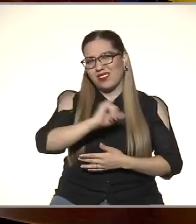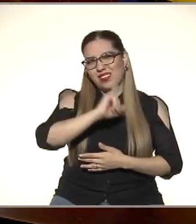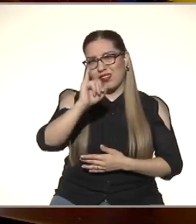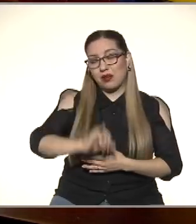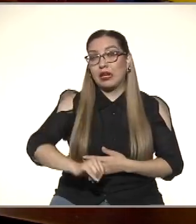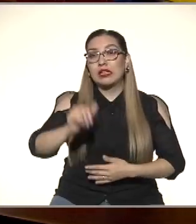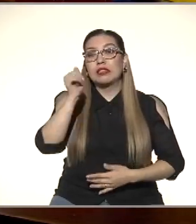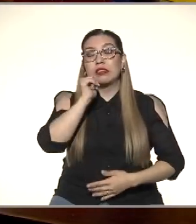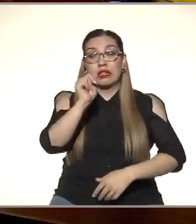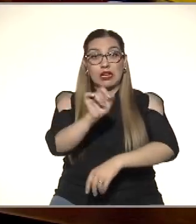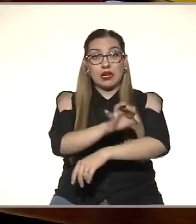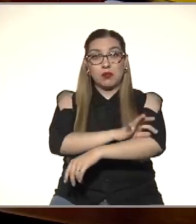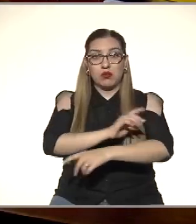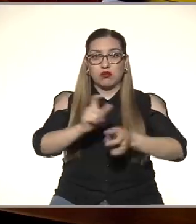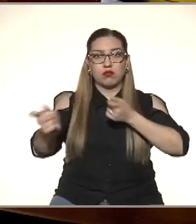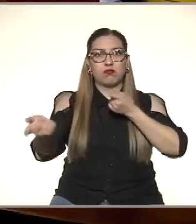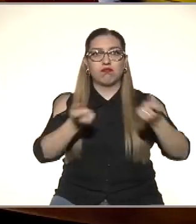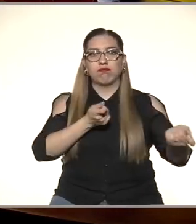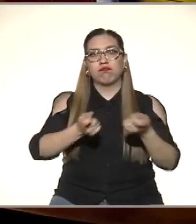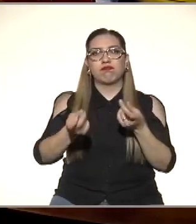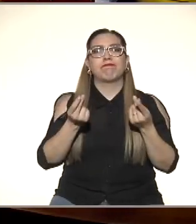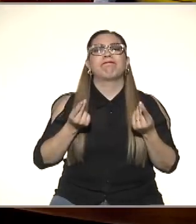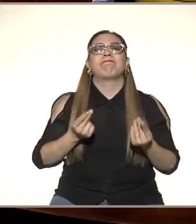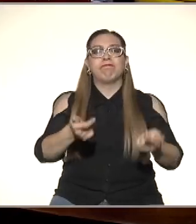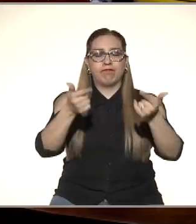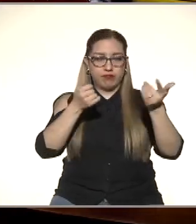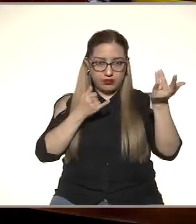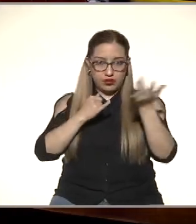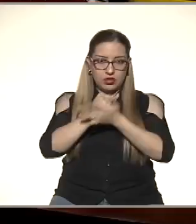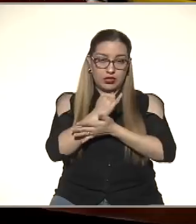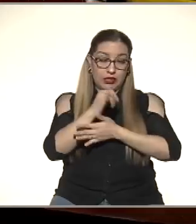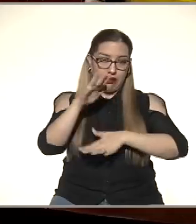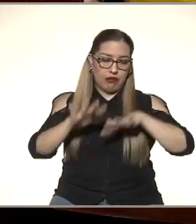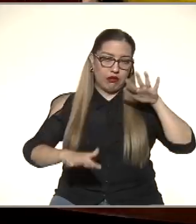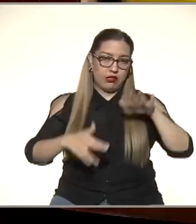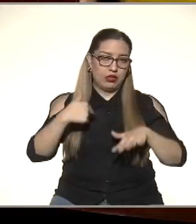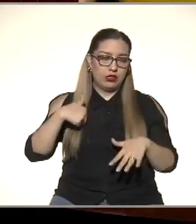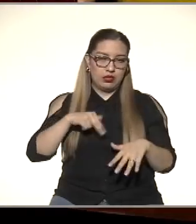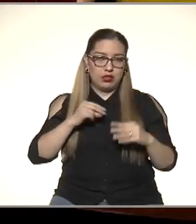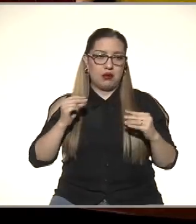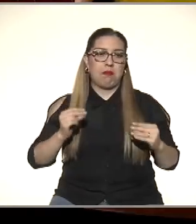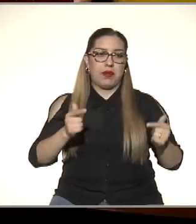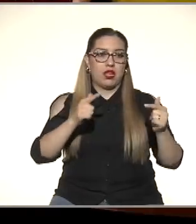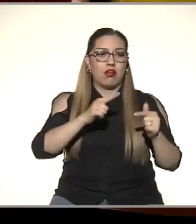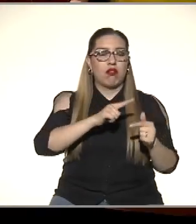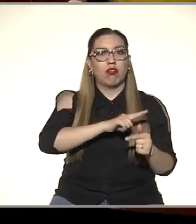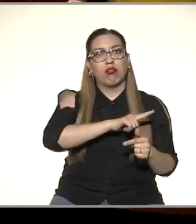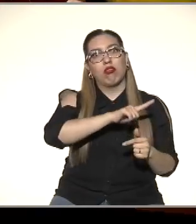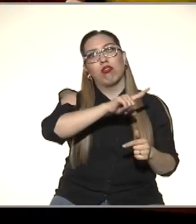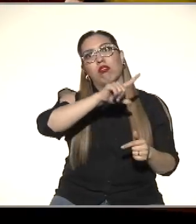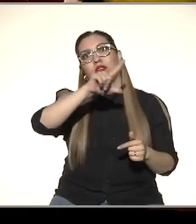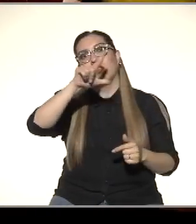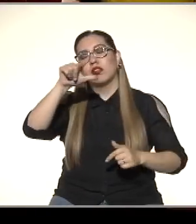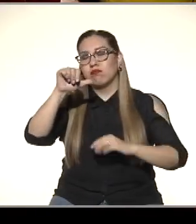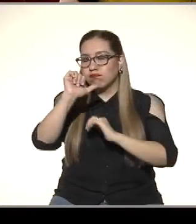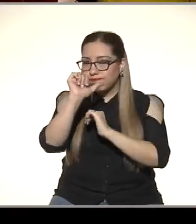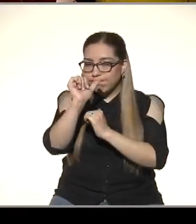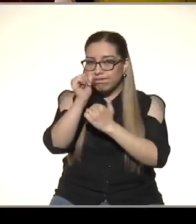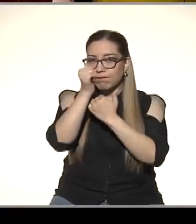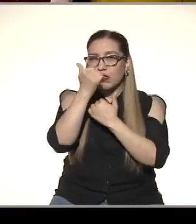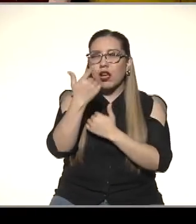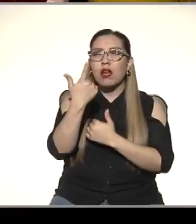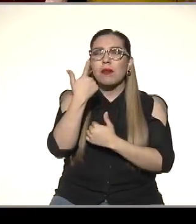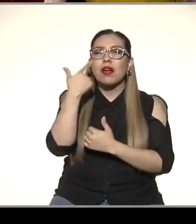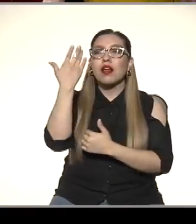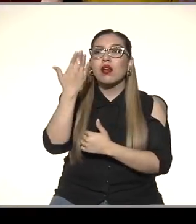te gana realmente. la emoción, ¿no? Y además que como no. Y se vuelve uno muy impulsivo y después Claro. uno se arrepiente de muchas cosas. Vamos a ver un